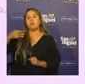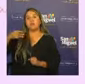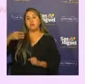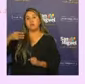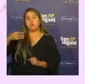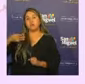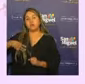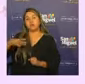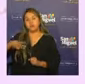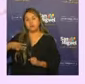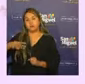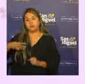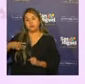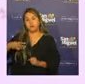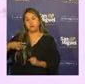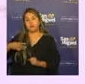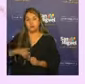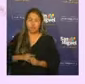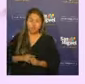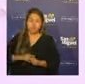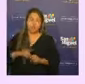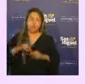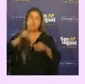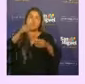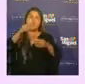significa que el municipio tenga algo que